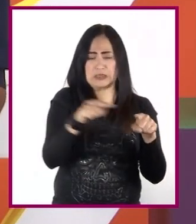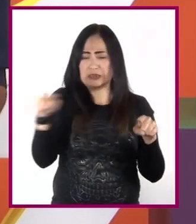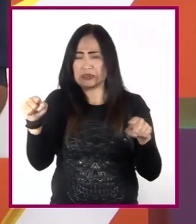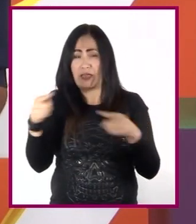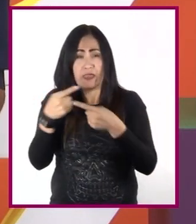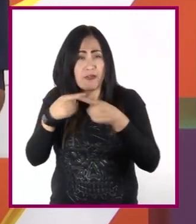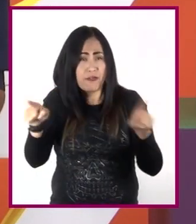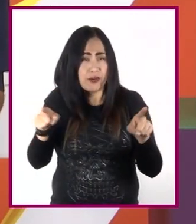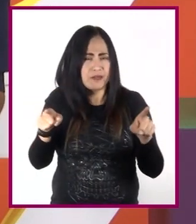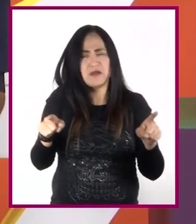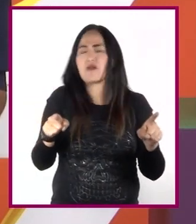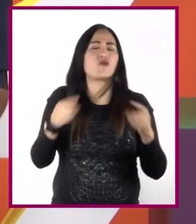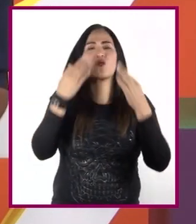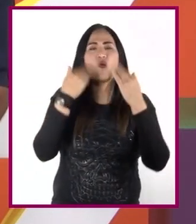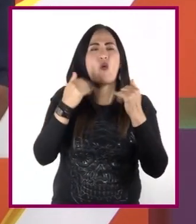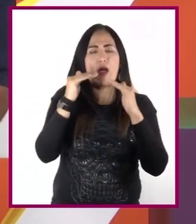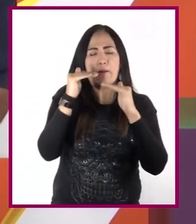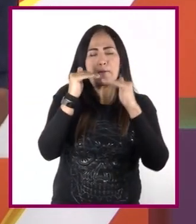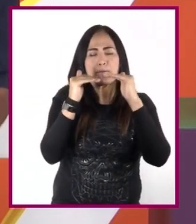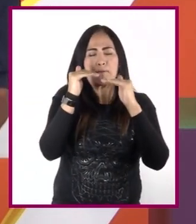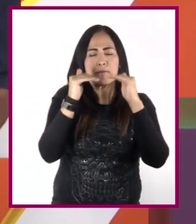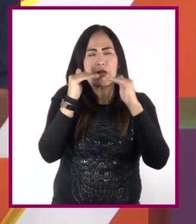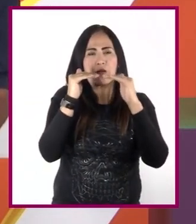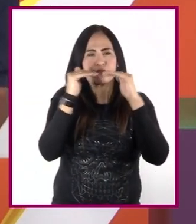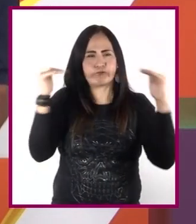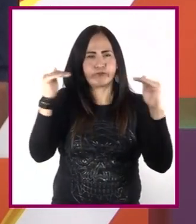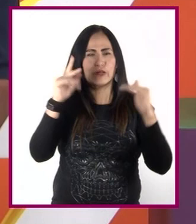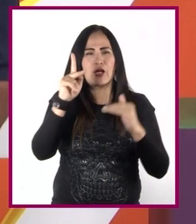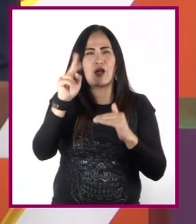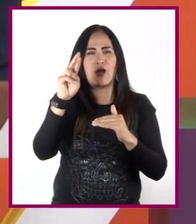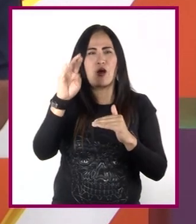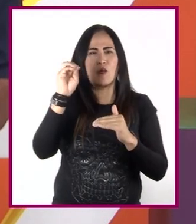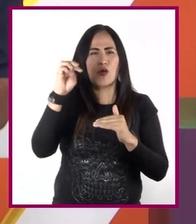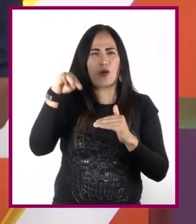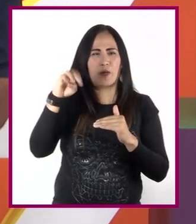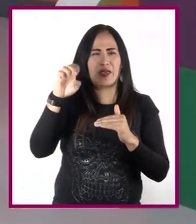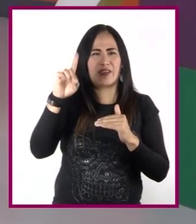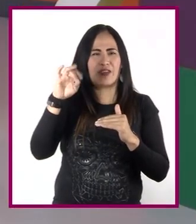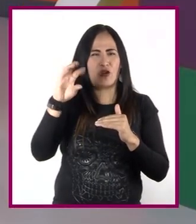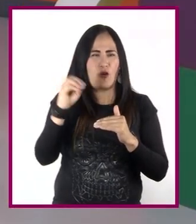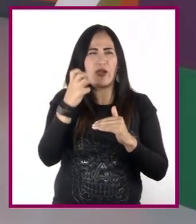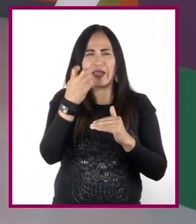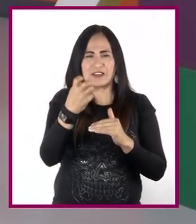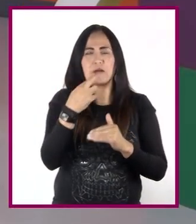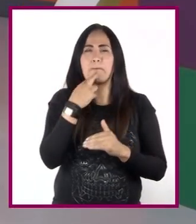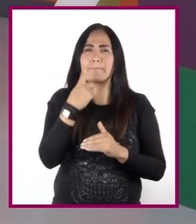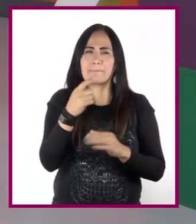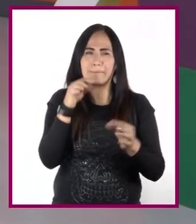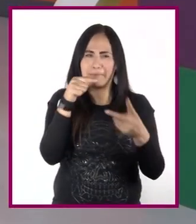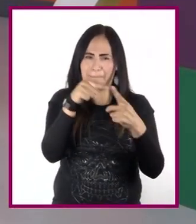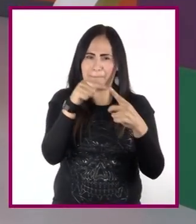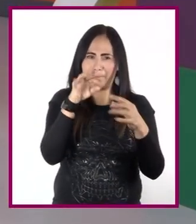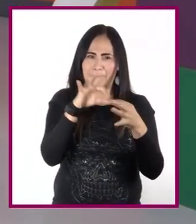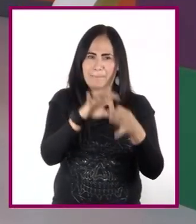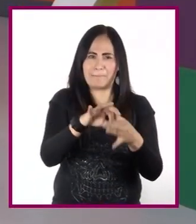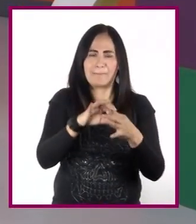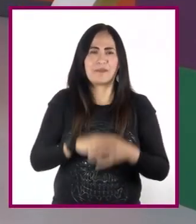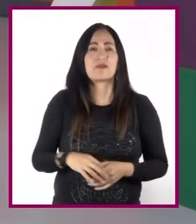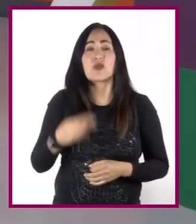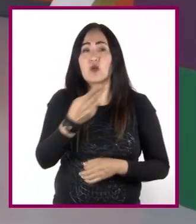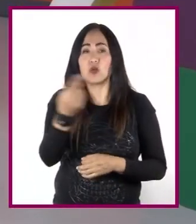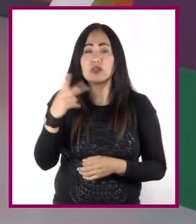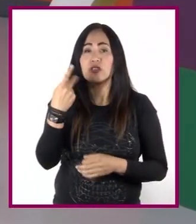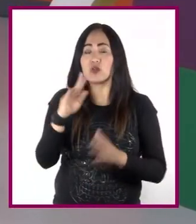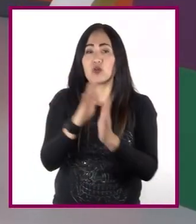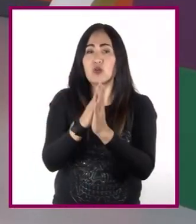los demás. Y el promedio es lo más cercano posible a los datos. Revisen en su libro de texto el tema que estudiamos